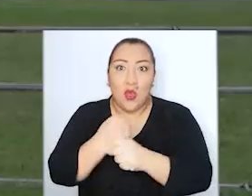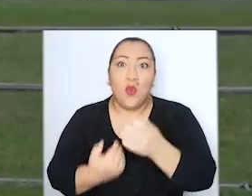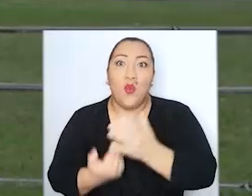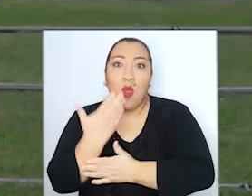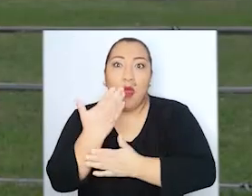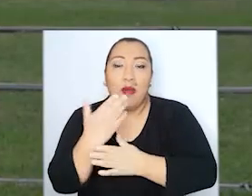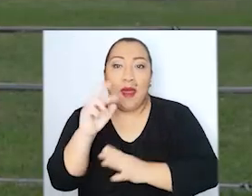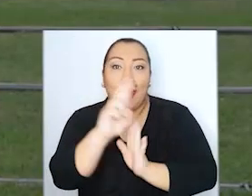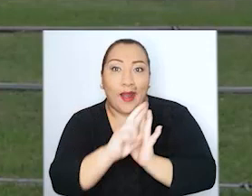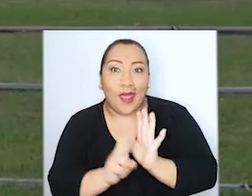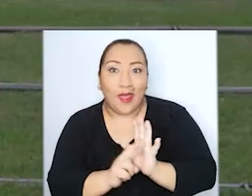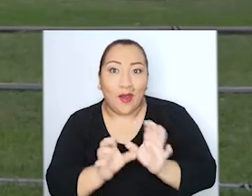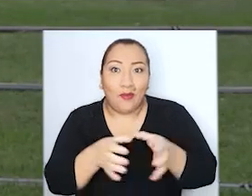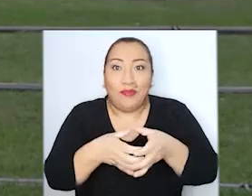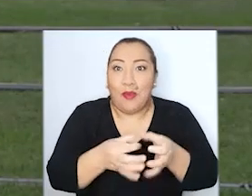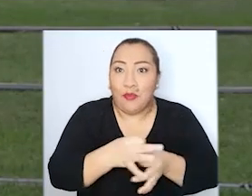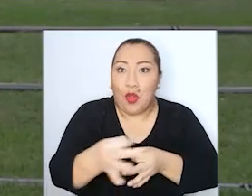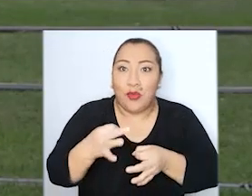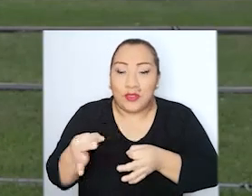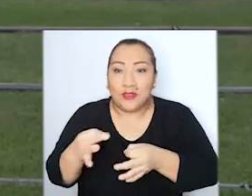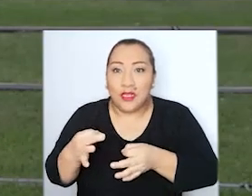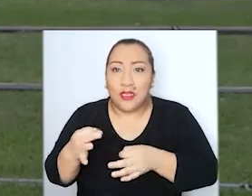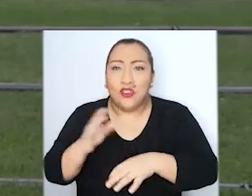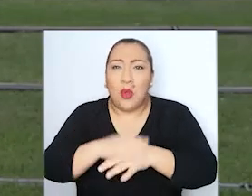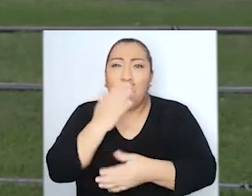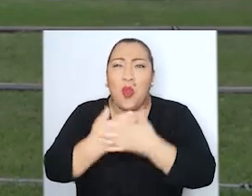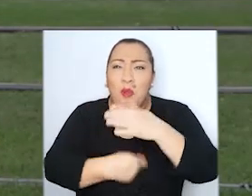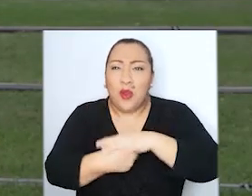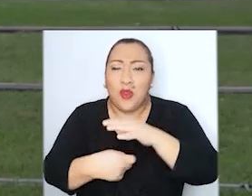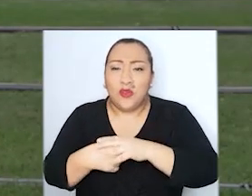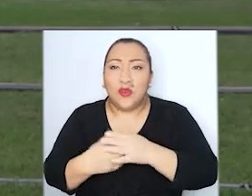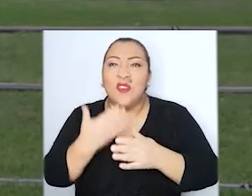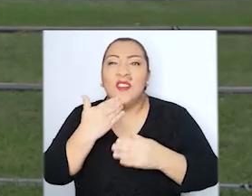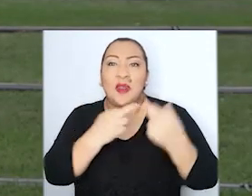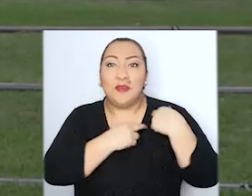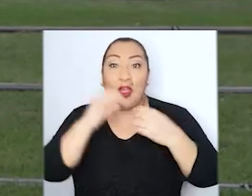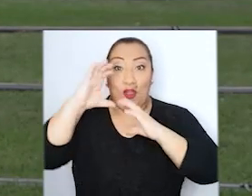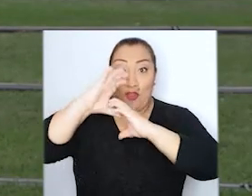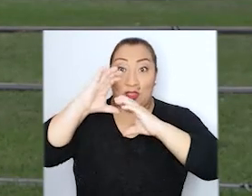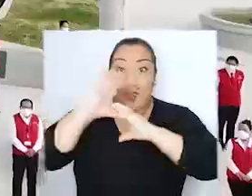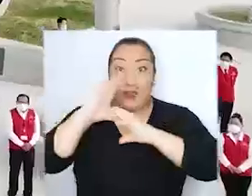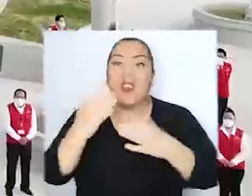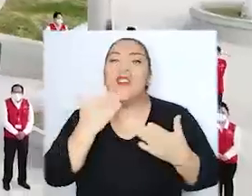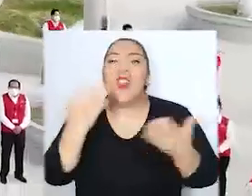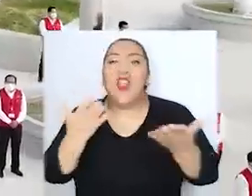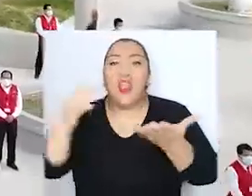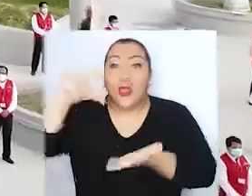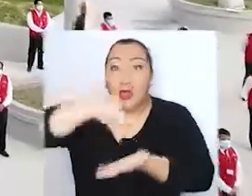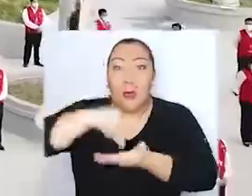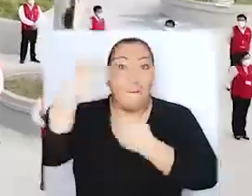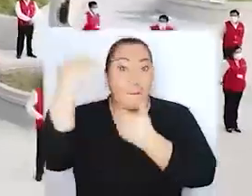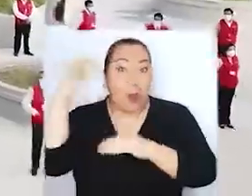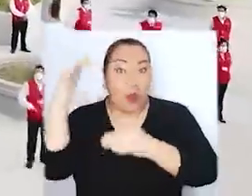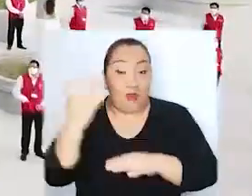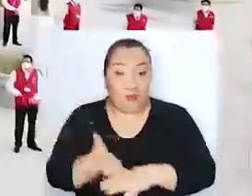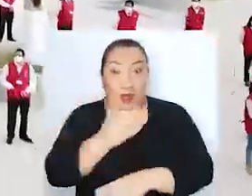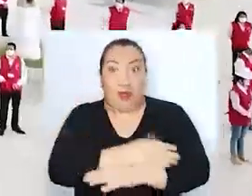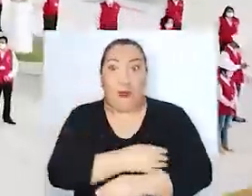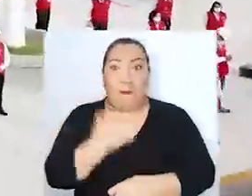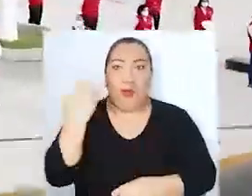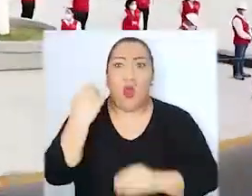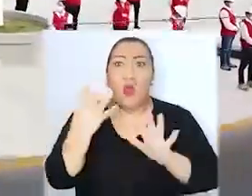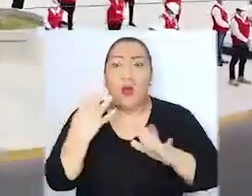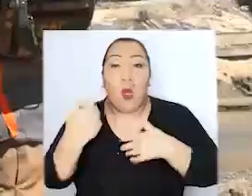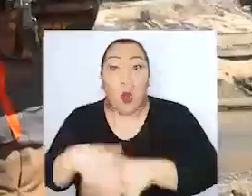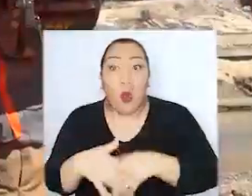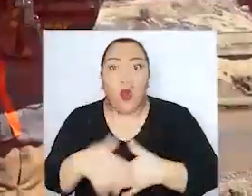Este año, una nueva región ha sido protagonista del gran despliegue de lucha contra la corrupción de la Contraloría. Esta vez es Piura, donde el pasado